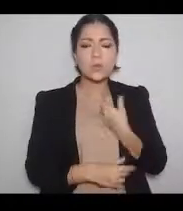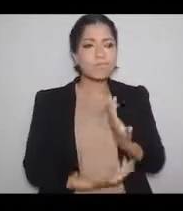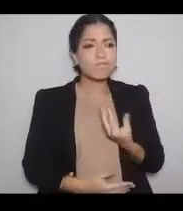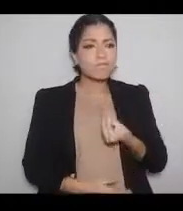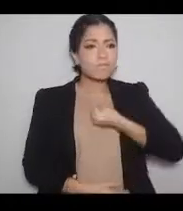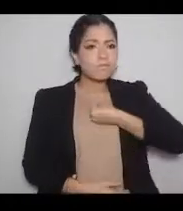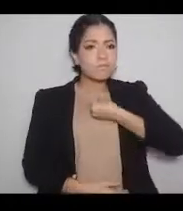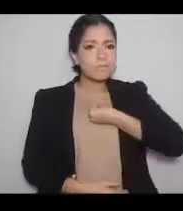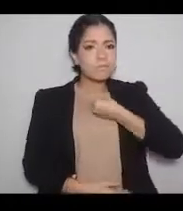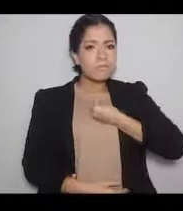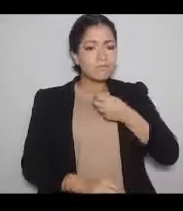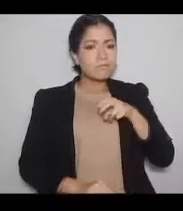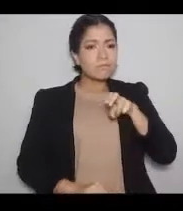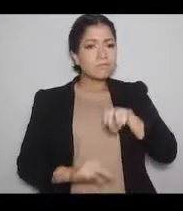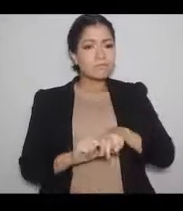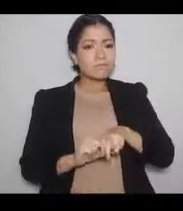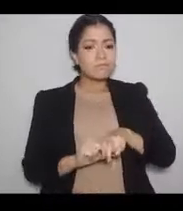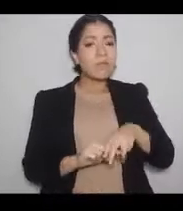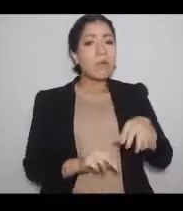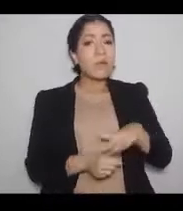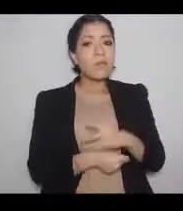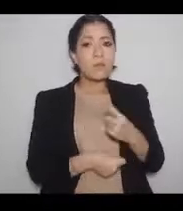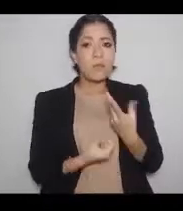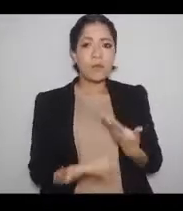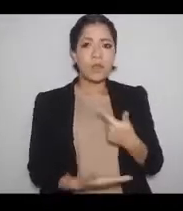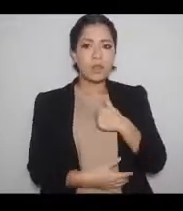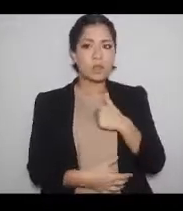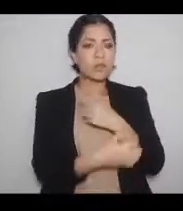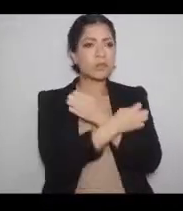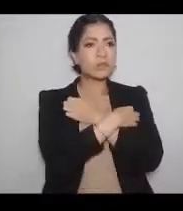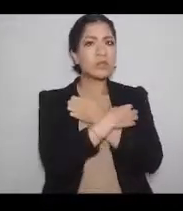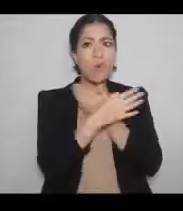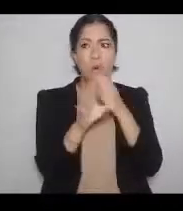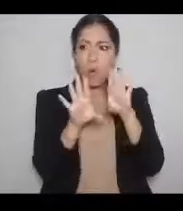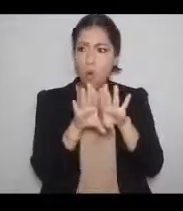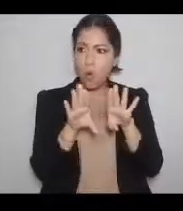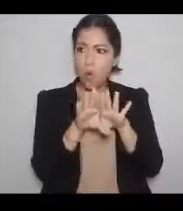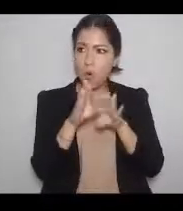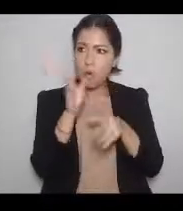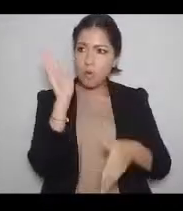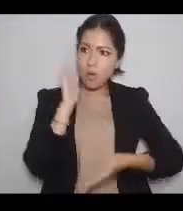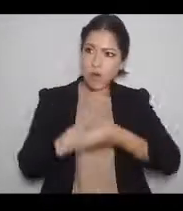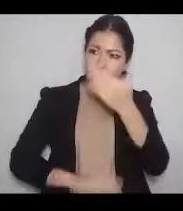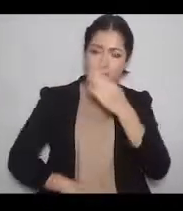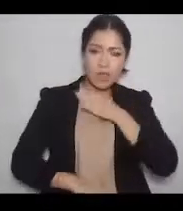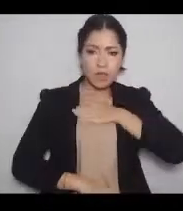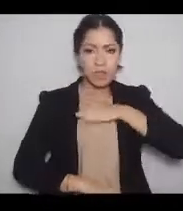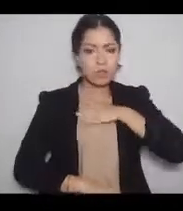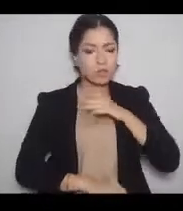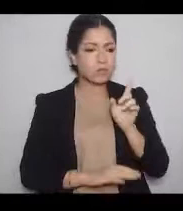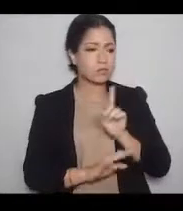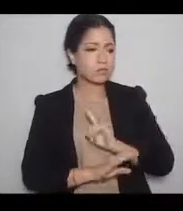Regresé a Benatec con un dolor terrible y la vejiga hecha añicos.